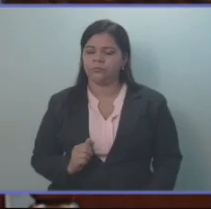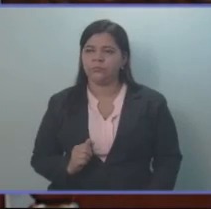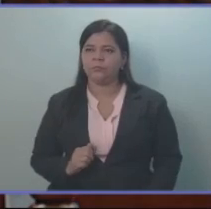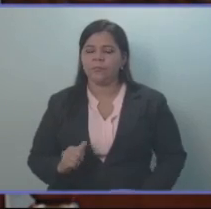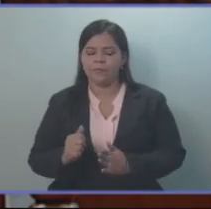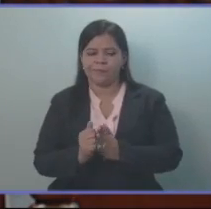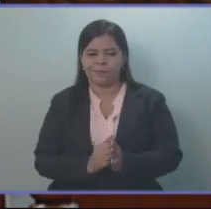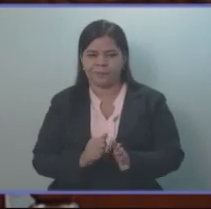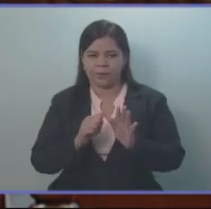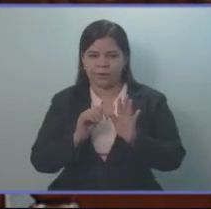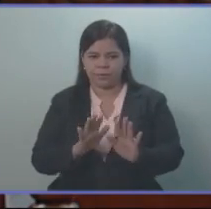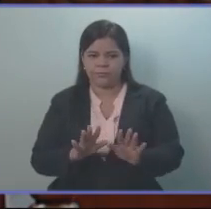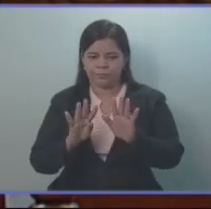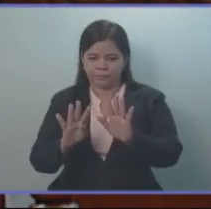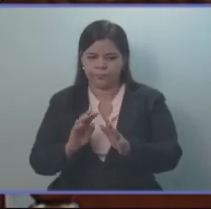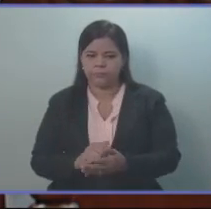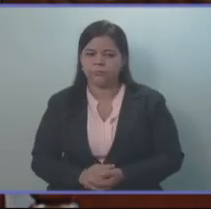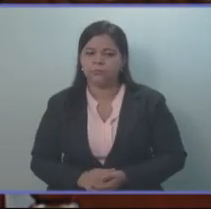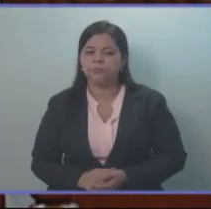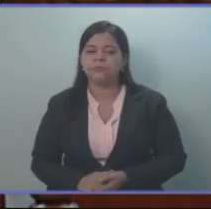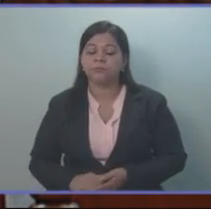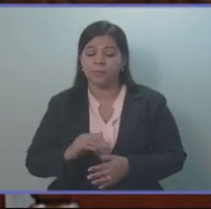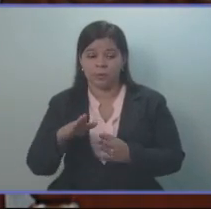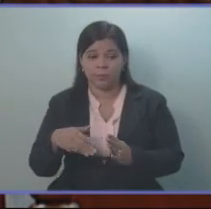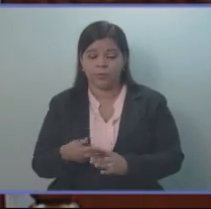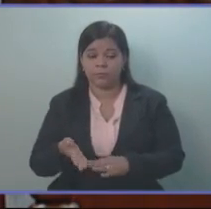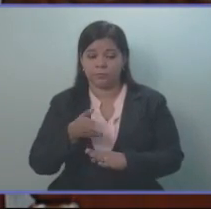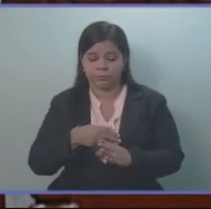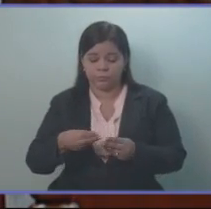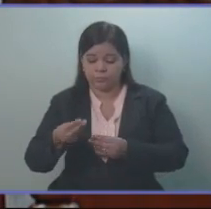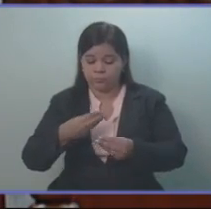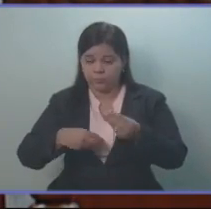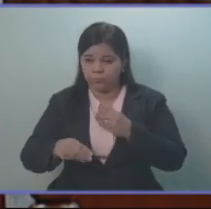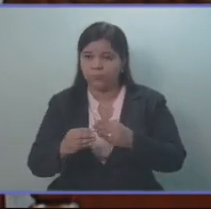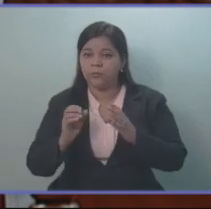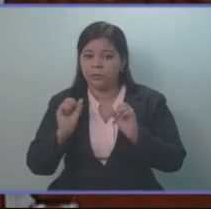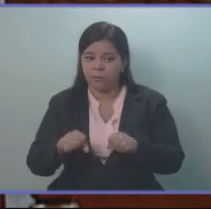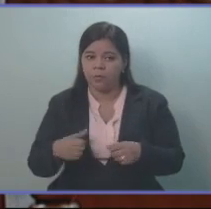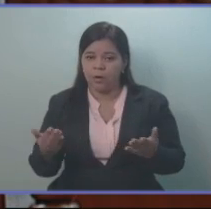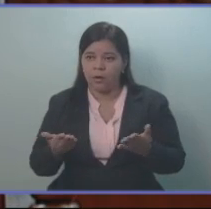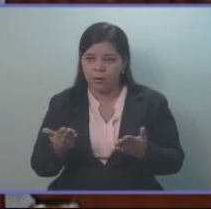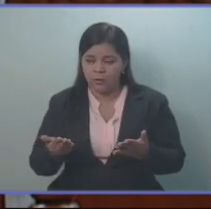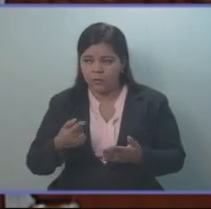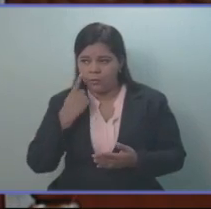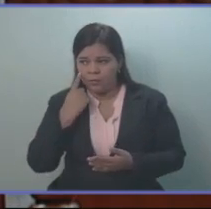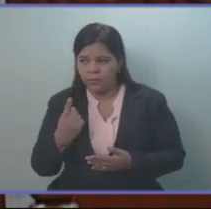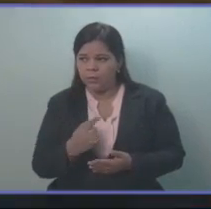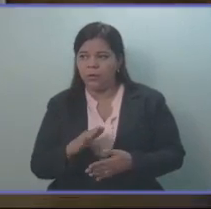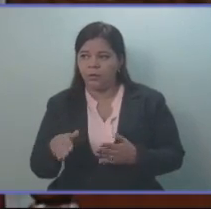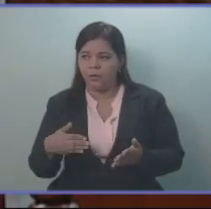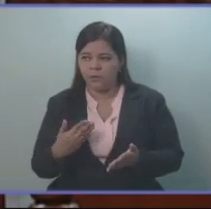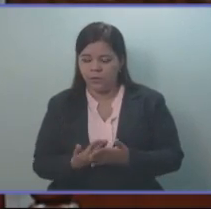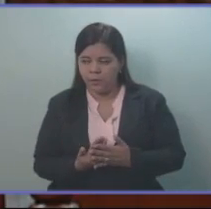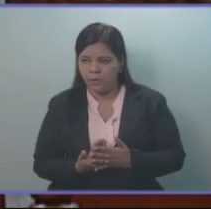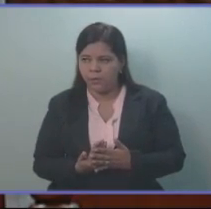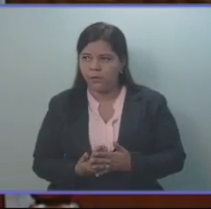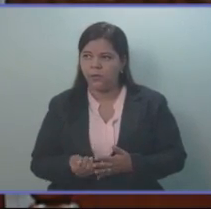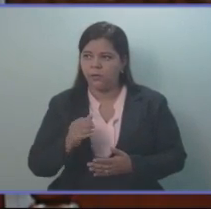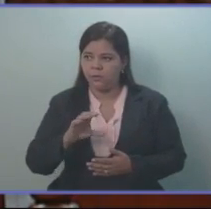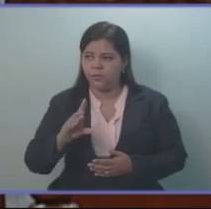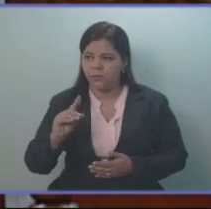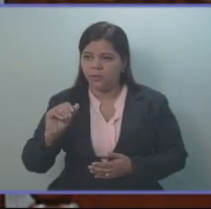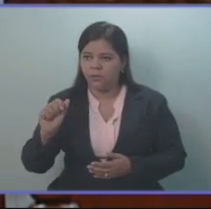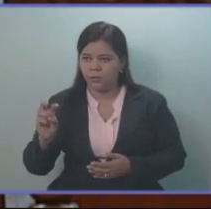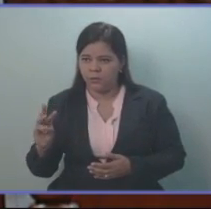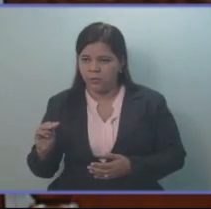Artículo 19. Como condición previa a la transferencia de los inmuebles, deberá hacerse constar en los estatutos de la CBAM que